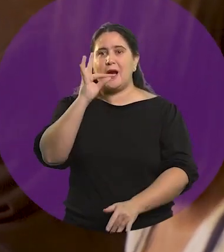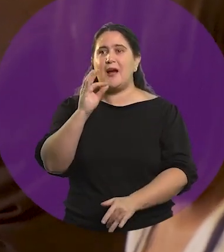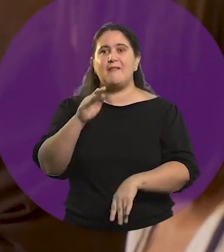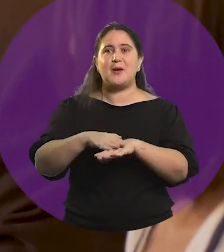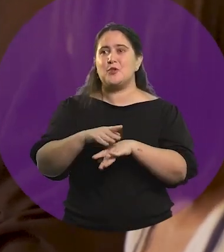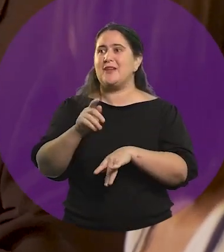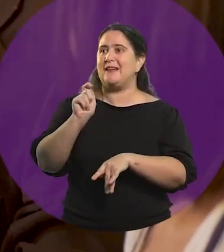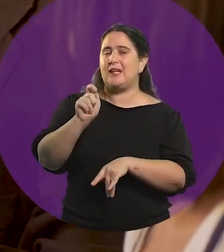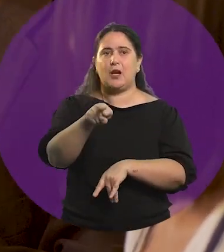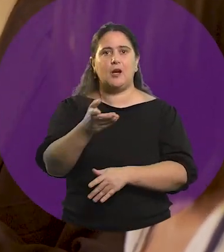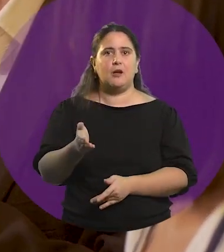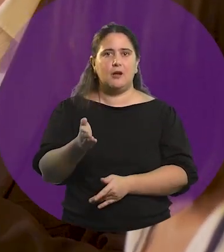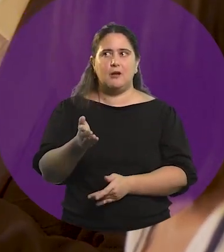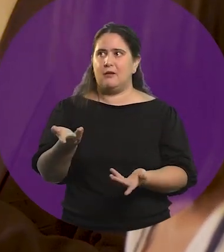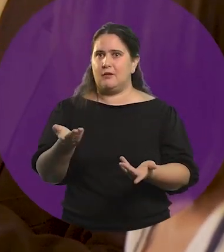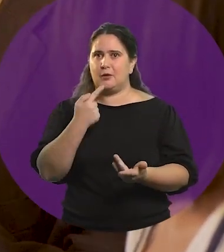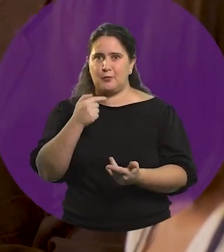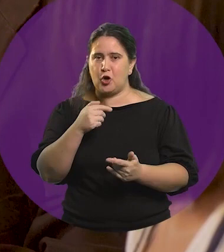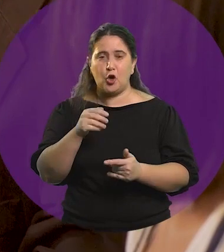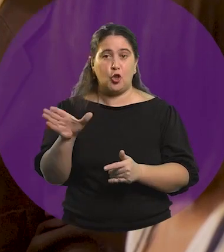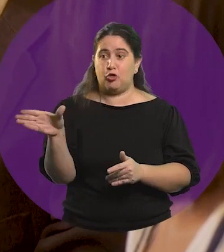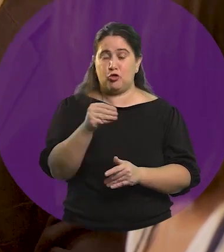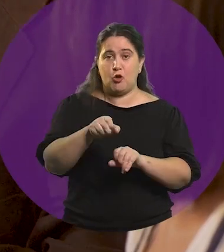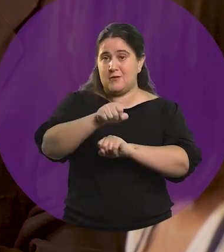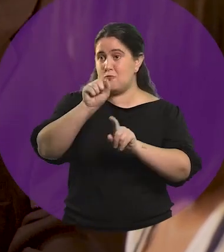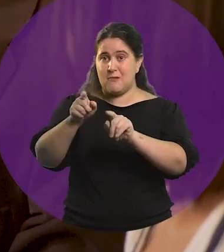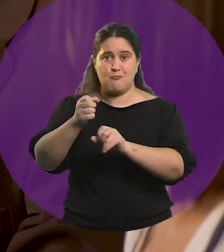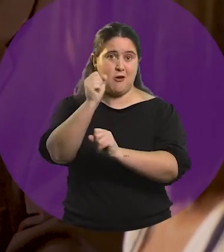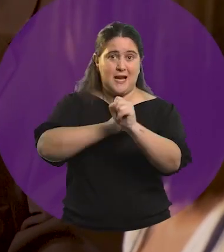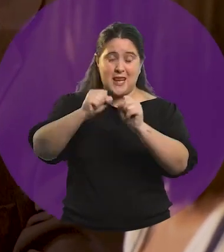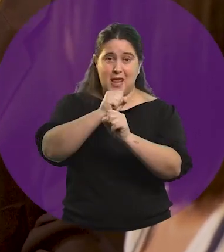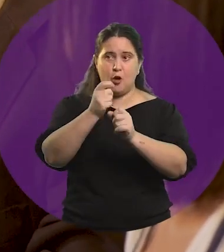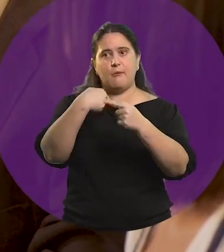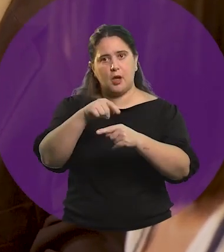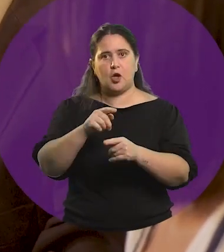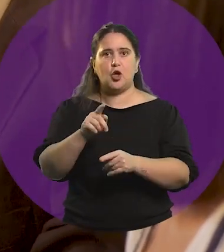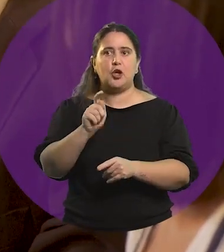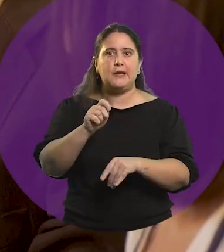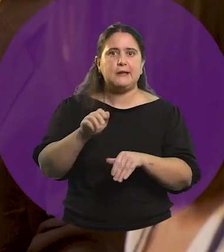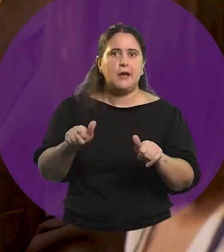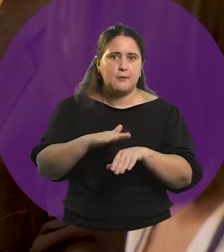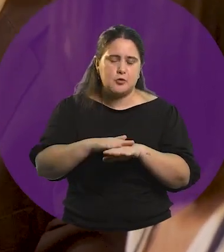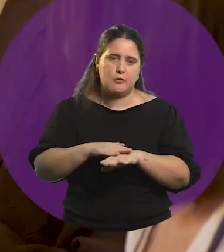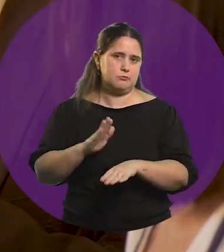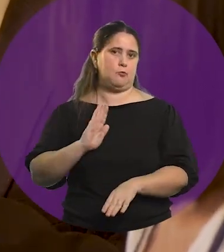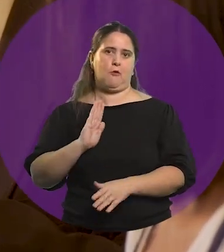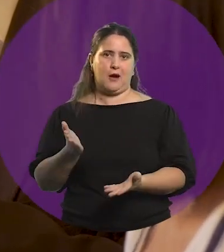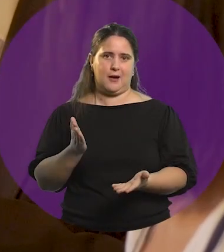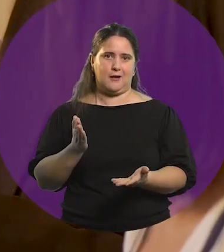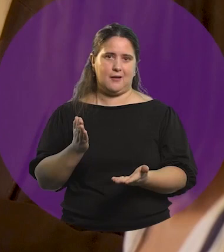café? ¿Quién va? Y son todos ingenieros o son todos de la misma formación y sin embargo no hay un mismo trato o